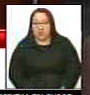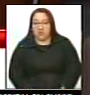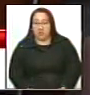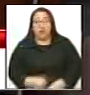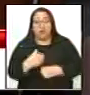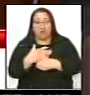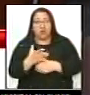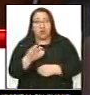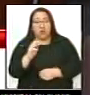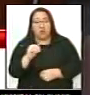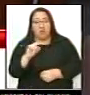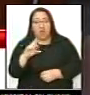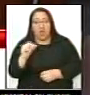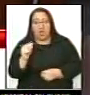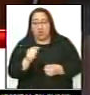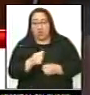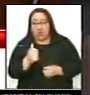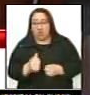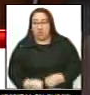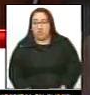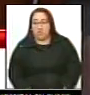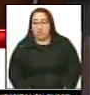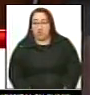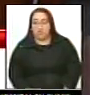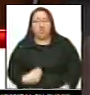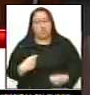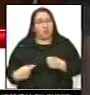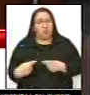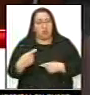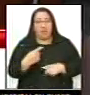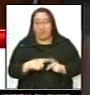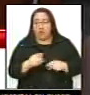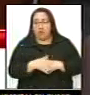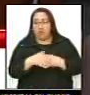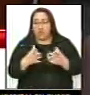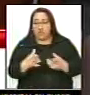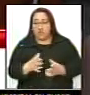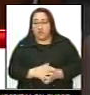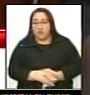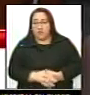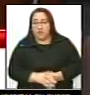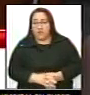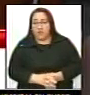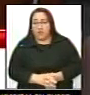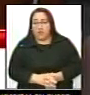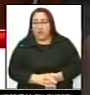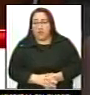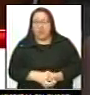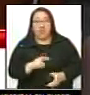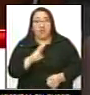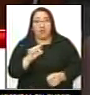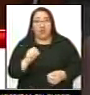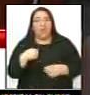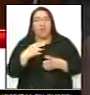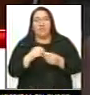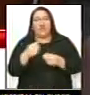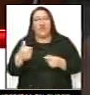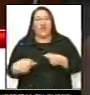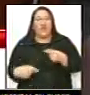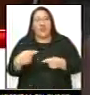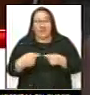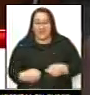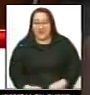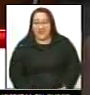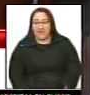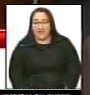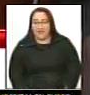Humberto Morales, por supuesto, con el cual he tenido algunas discrepancias, pero felicito al señor Violeta, con cual tengo otras muchas discrepancias también.